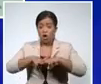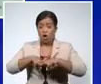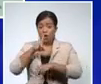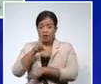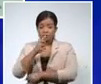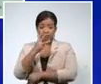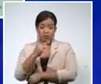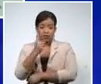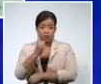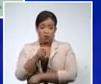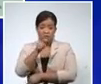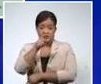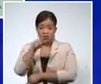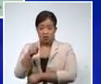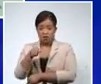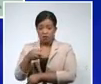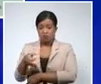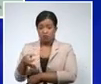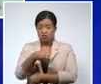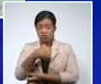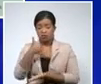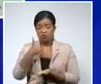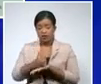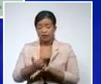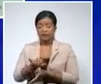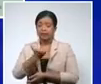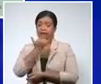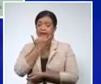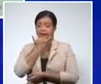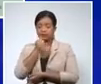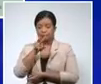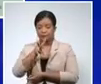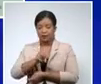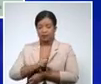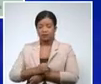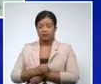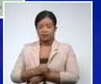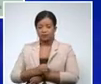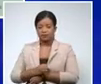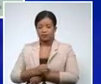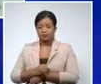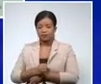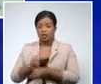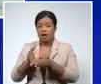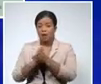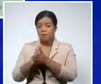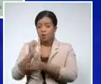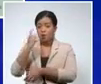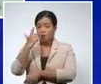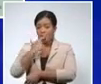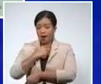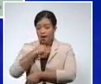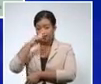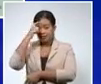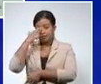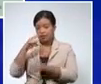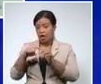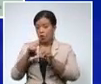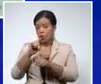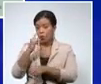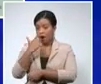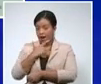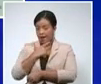En el municipio Holguín la mayor afectación, 20. Moa, Zaguatánamo con 3 cada uno.